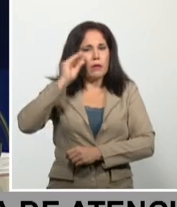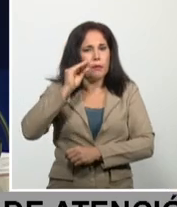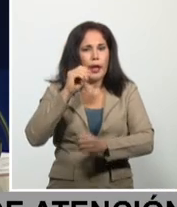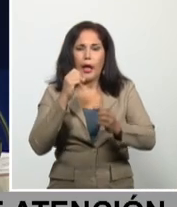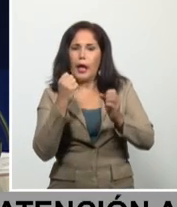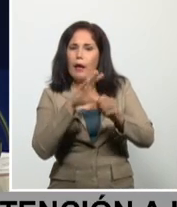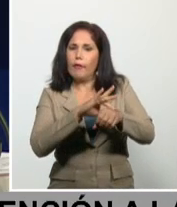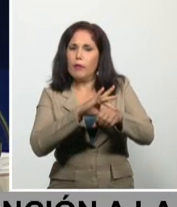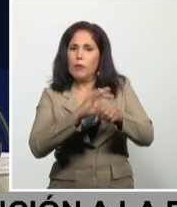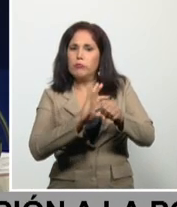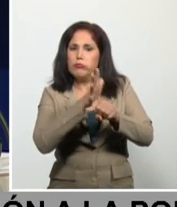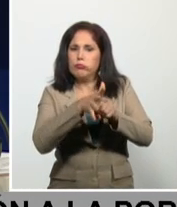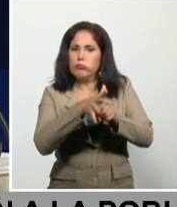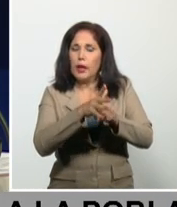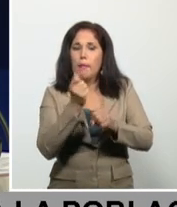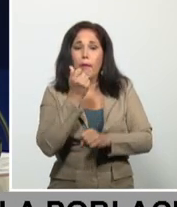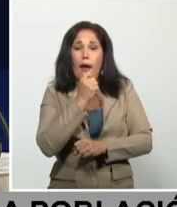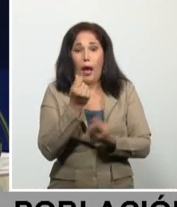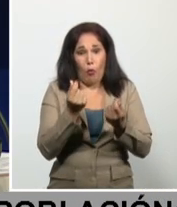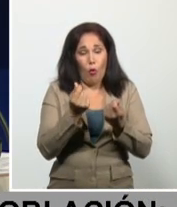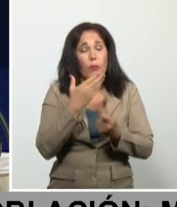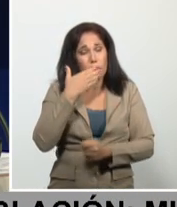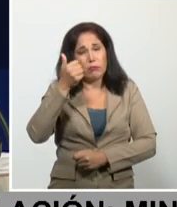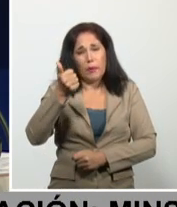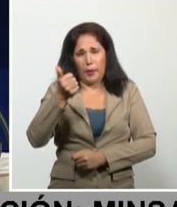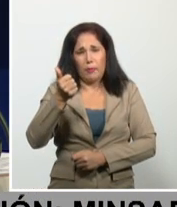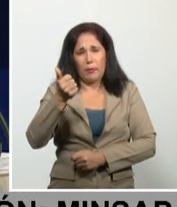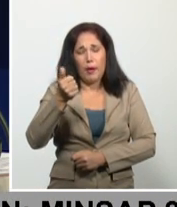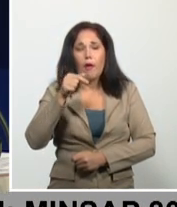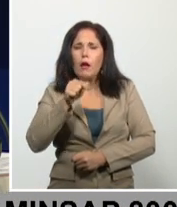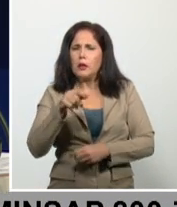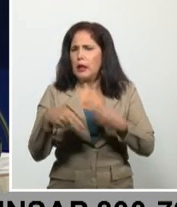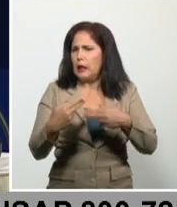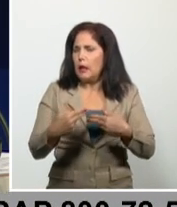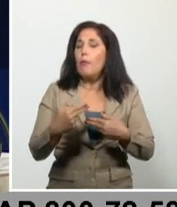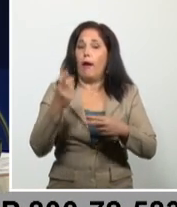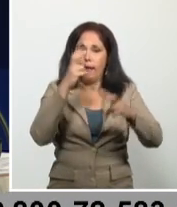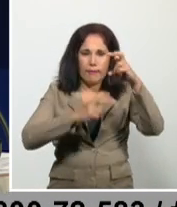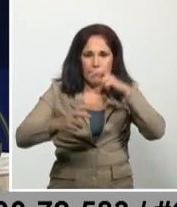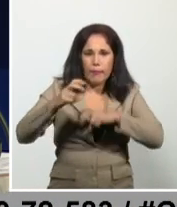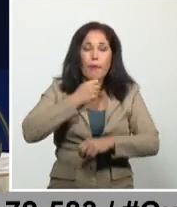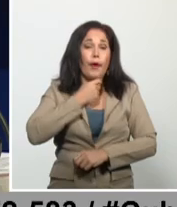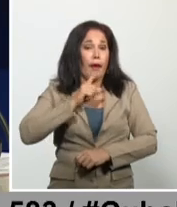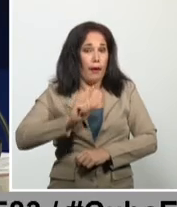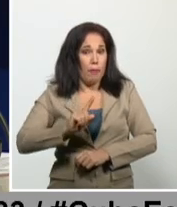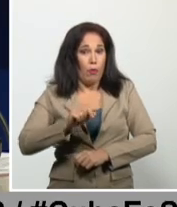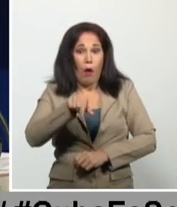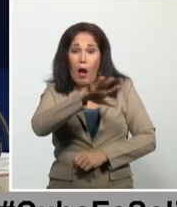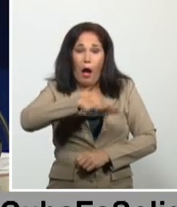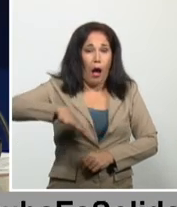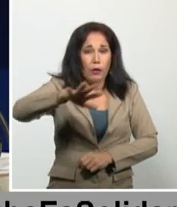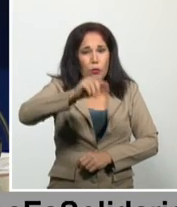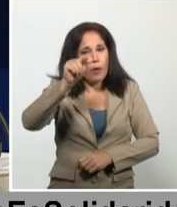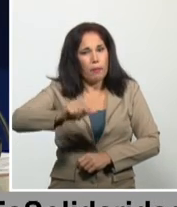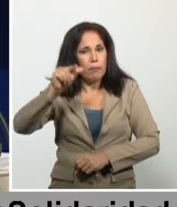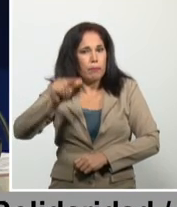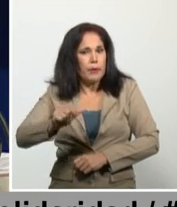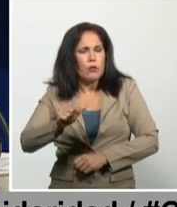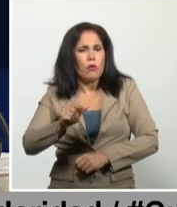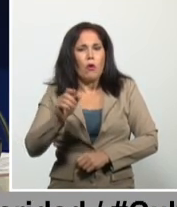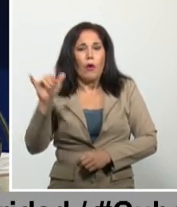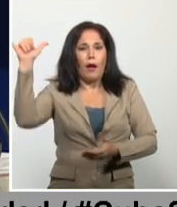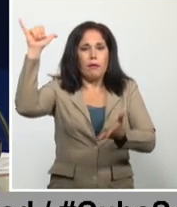más económico. Pues hemos estudiado, por ejemplo, a todas las personas que fueron